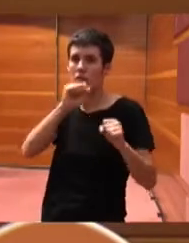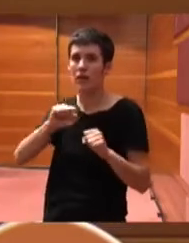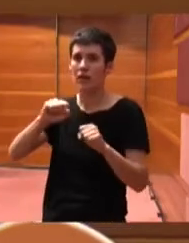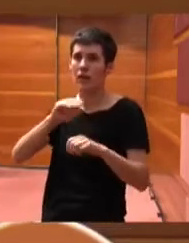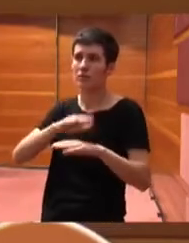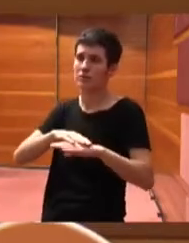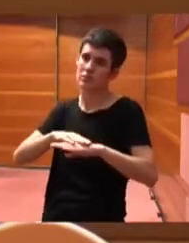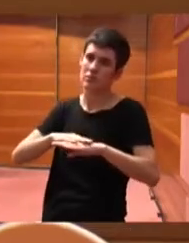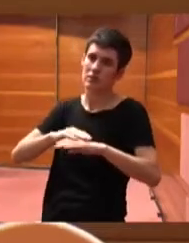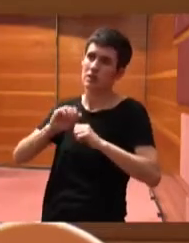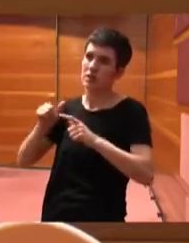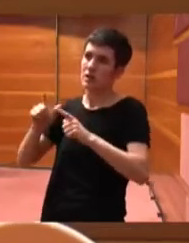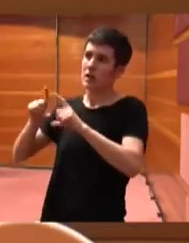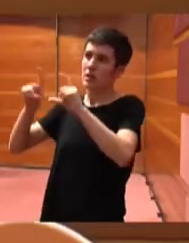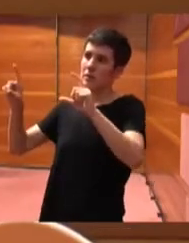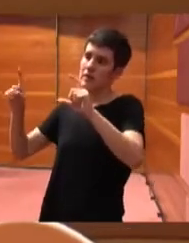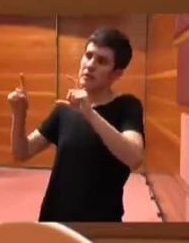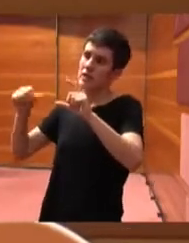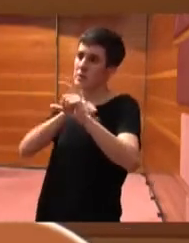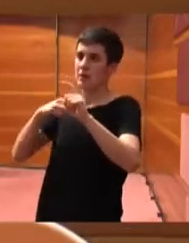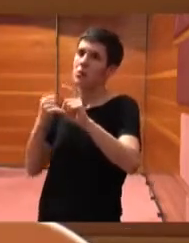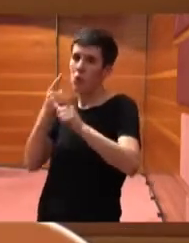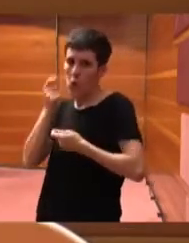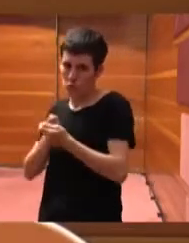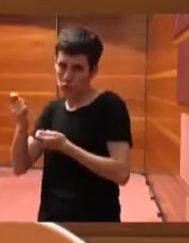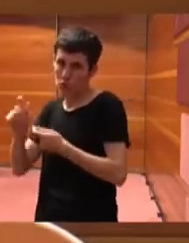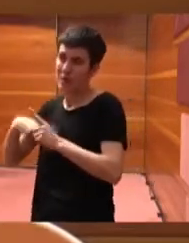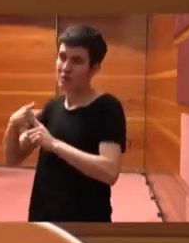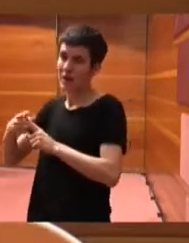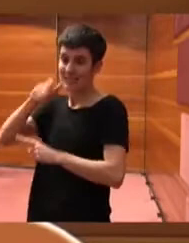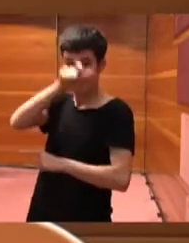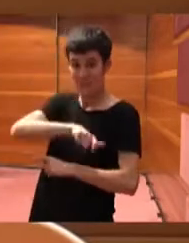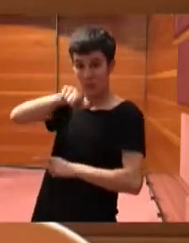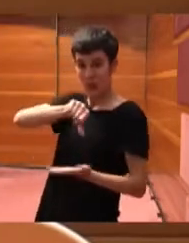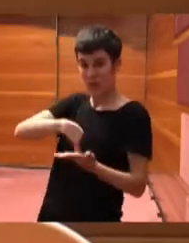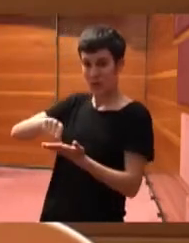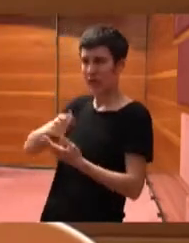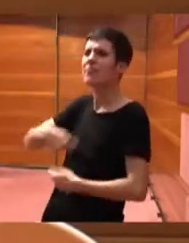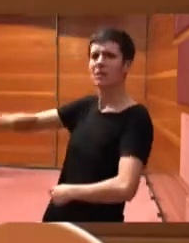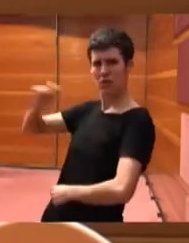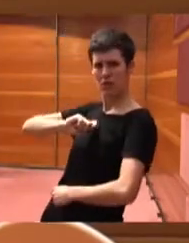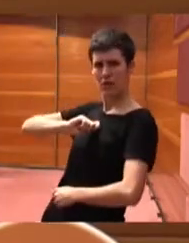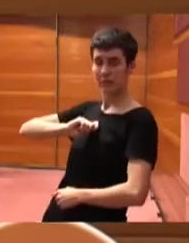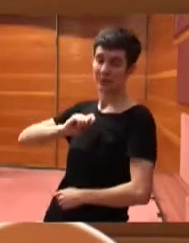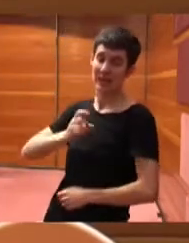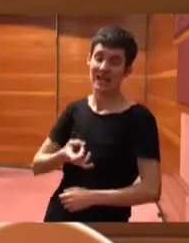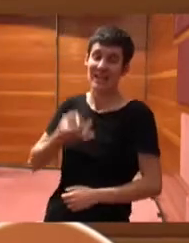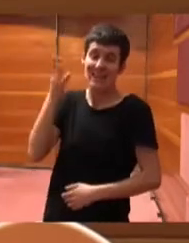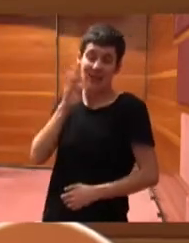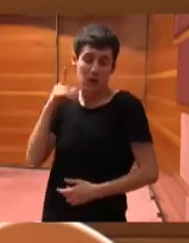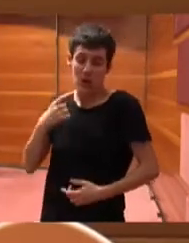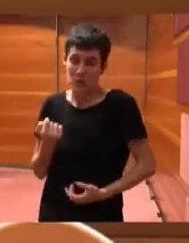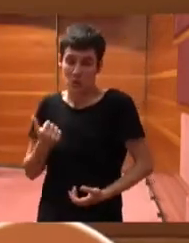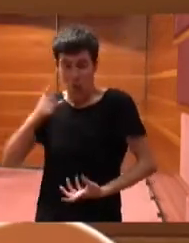lo que quieran con ellos, sino que nos los devuelvan a los ciudadanos. Bueno, esto es una locura que yo espero verla dentro de muchos años. Todavía no hay nadie que me